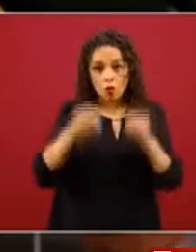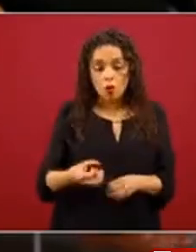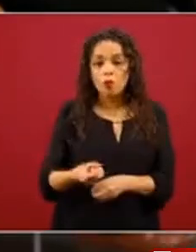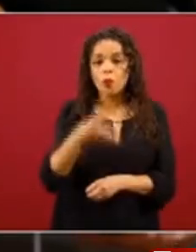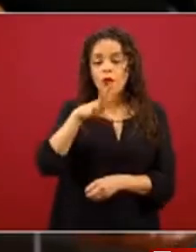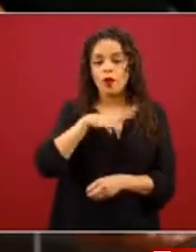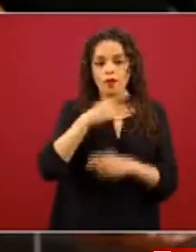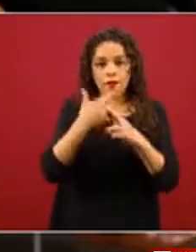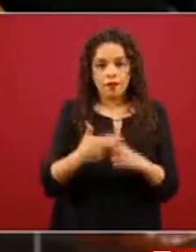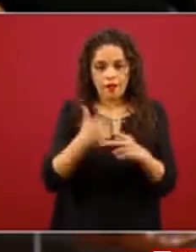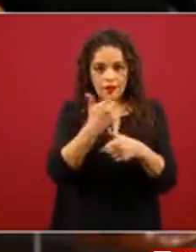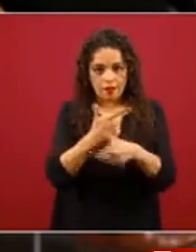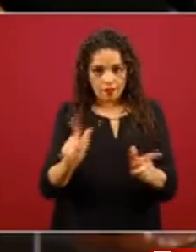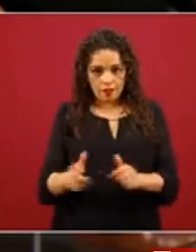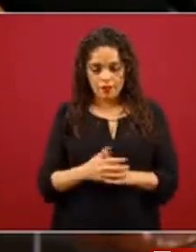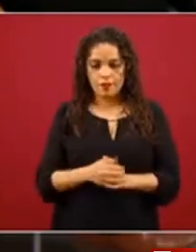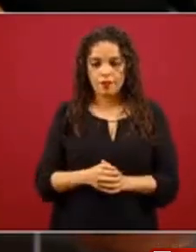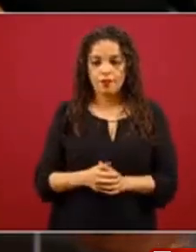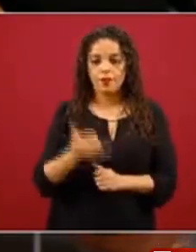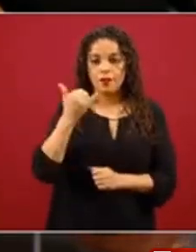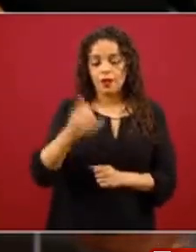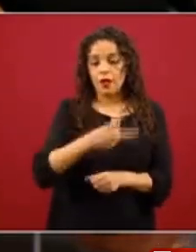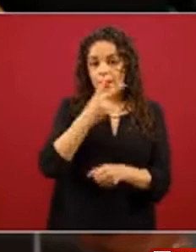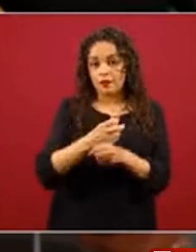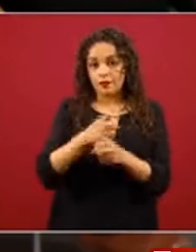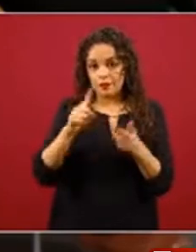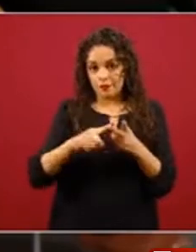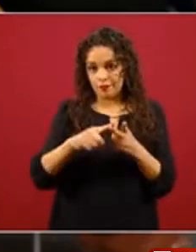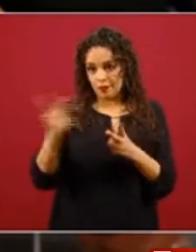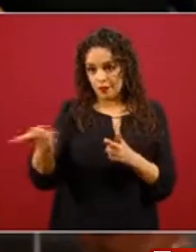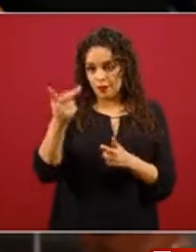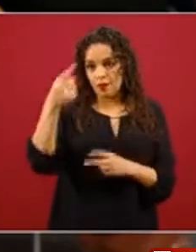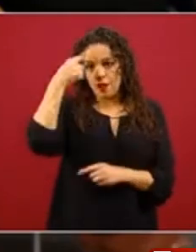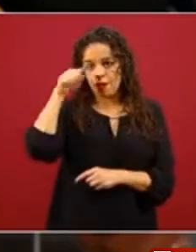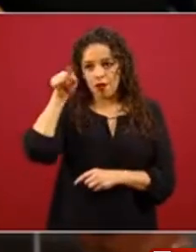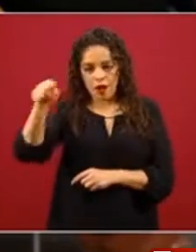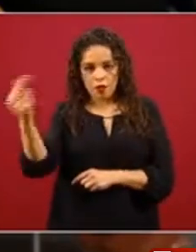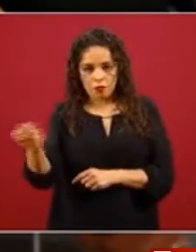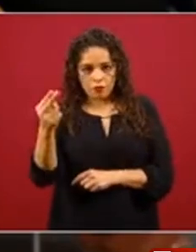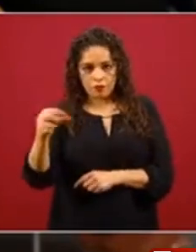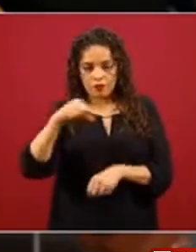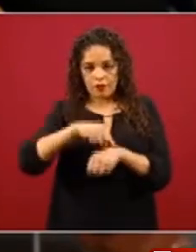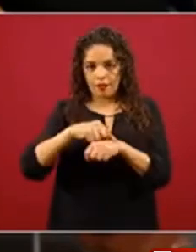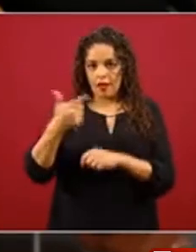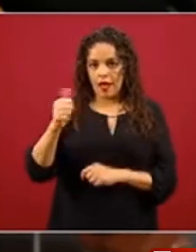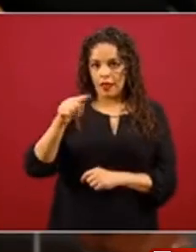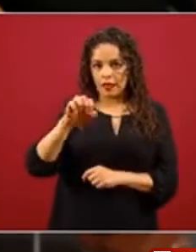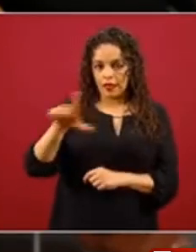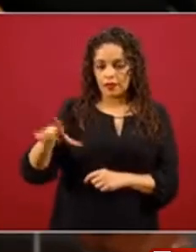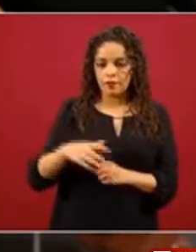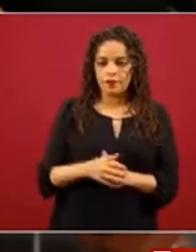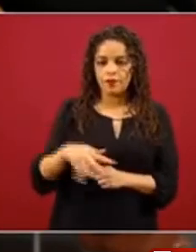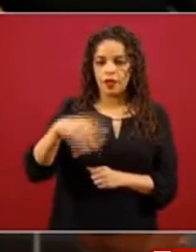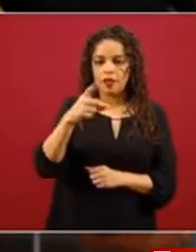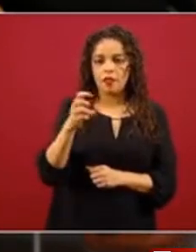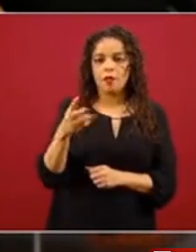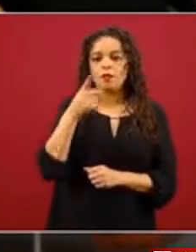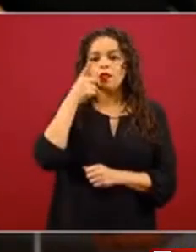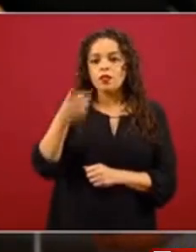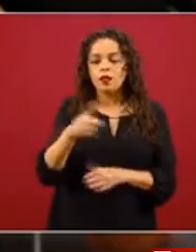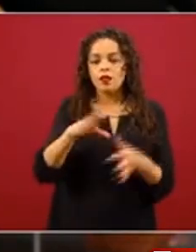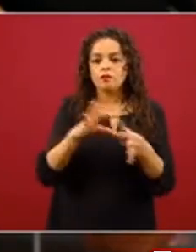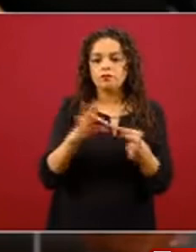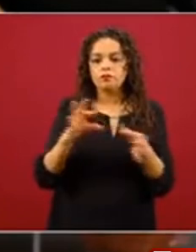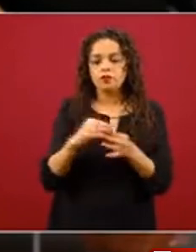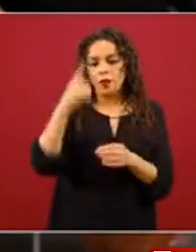solo el porcentaje. Y la segunda es para usted, doctor Gatell. El 14 de mayo se publicó un acuerdo para dar seguro de vida a 1.6